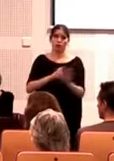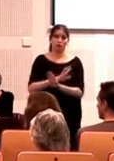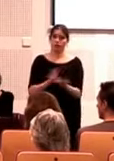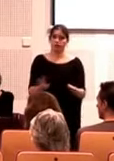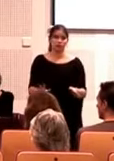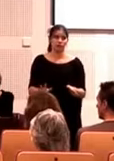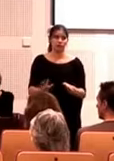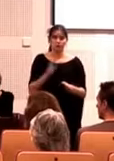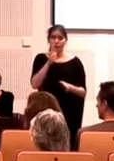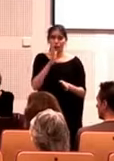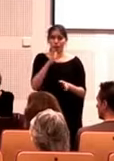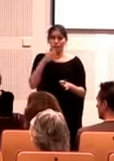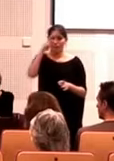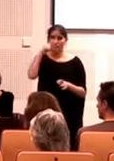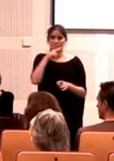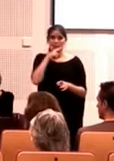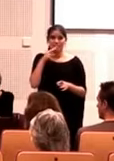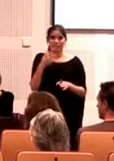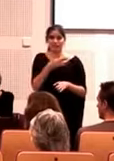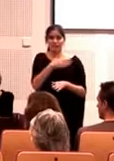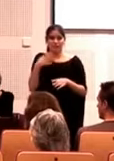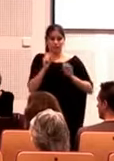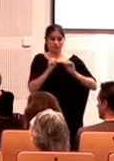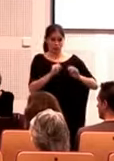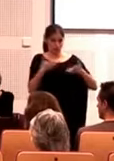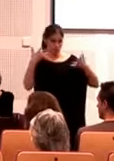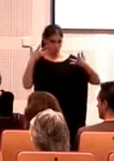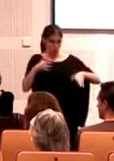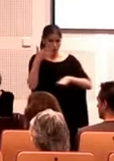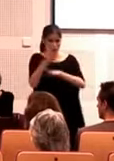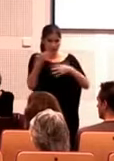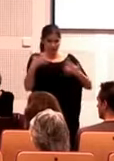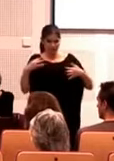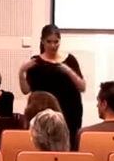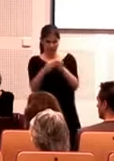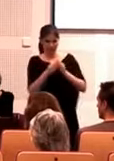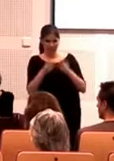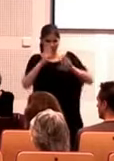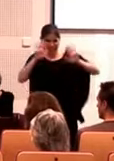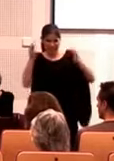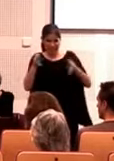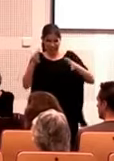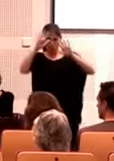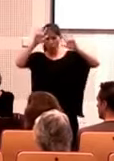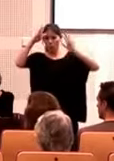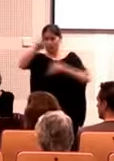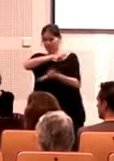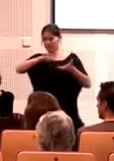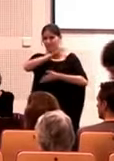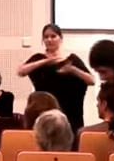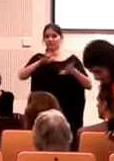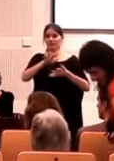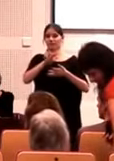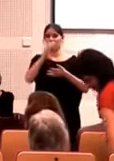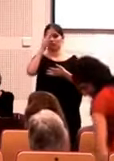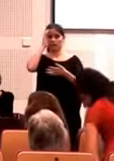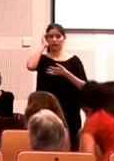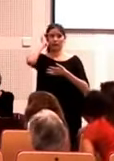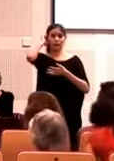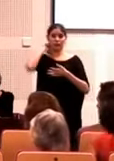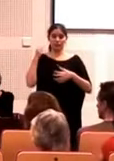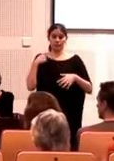está, tus padres que te quieren proteger, ¿dónde va mi niña a liarse con ningún tío? Por Dios, lo que se puede liar aquí. Y